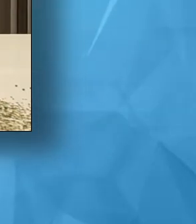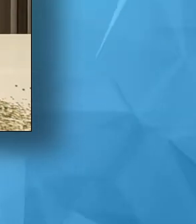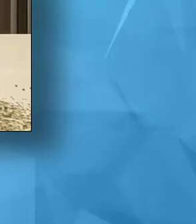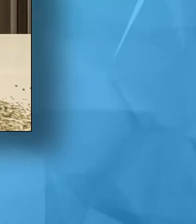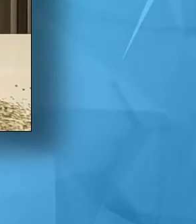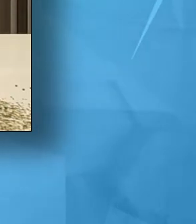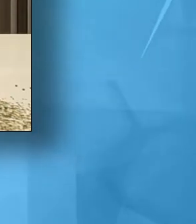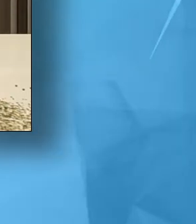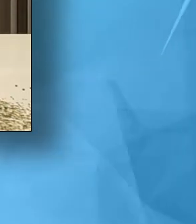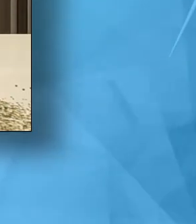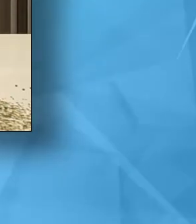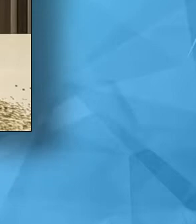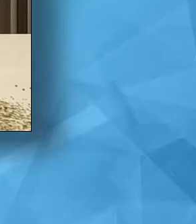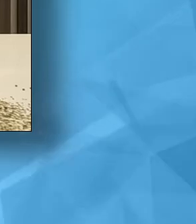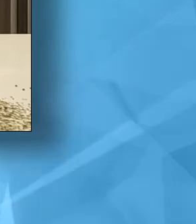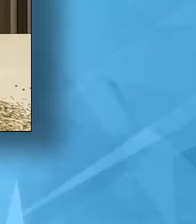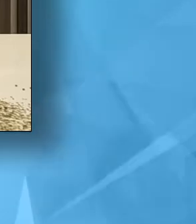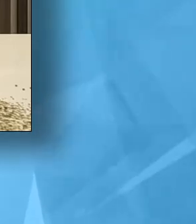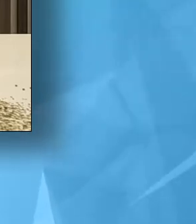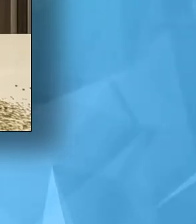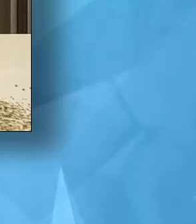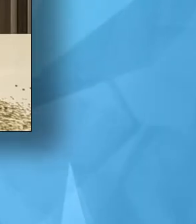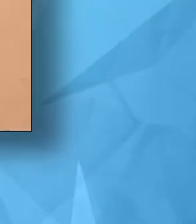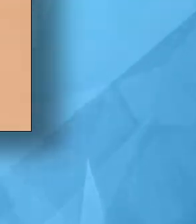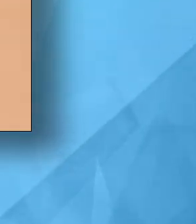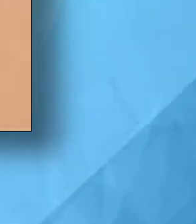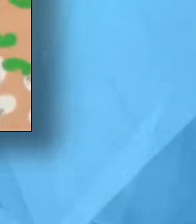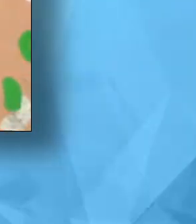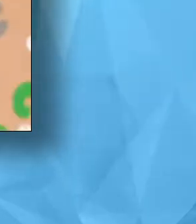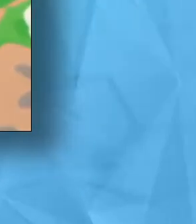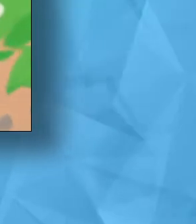dal dijiye. Flavor bahut acha hai.